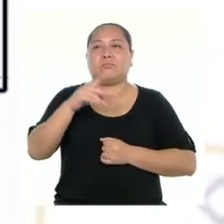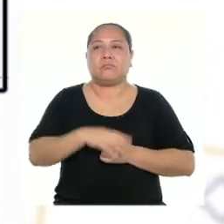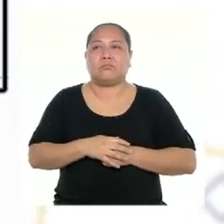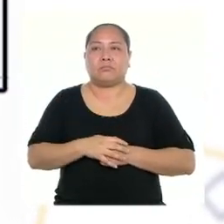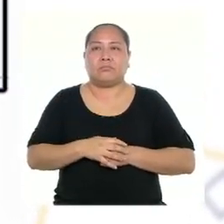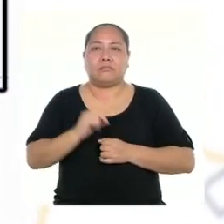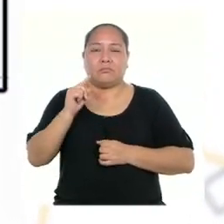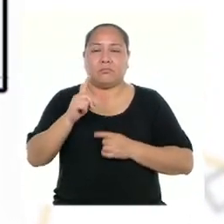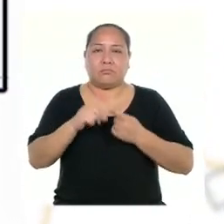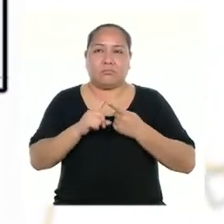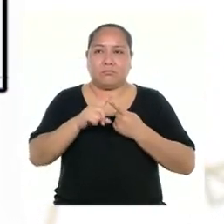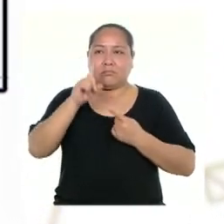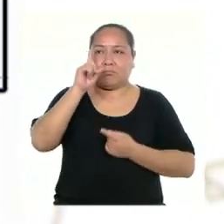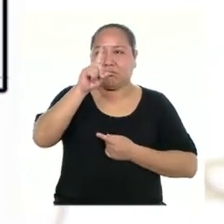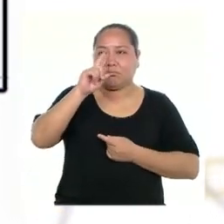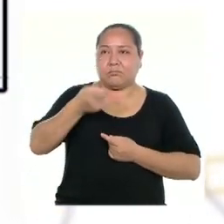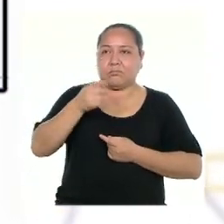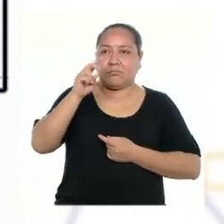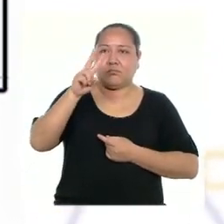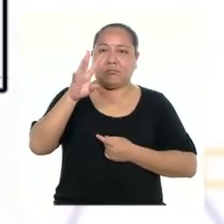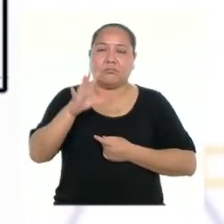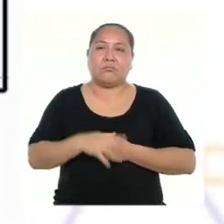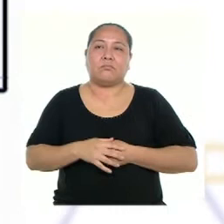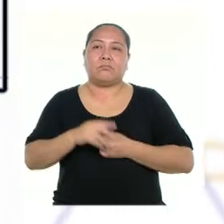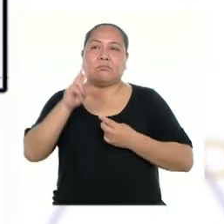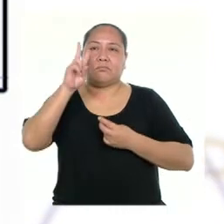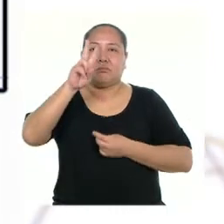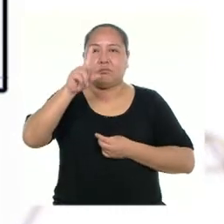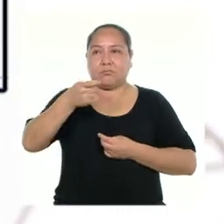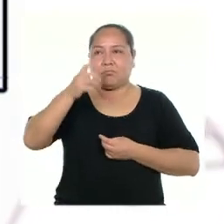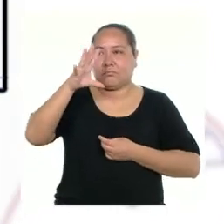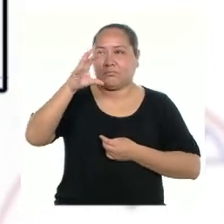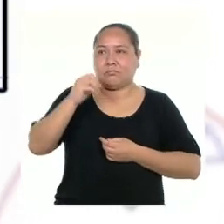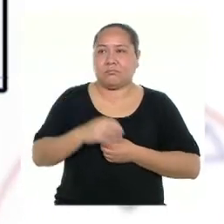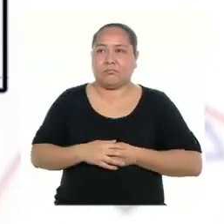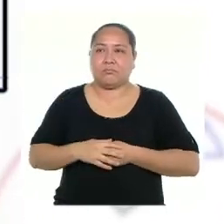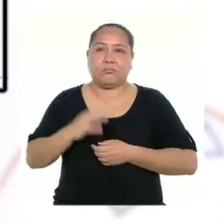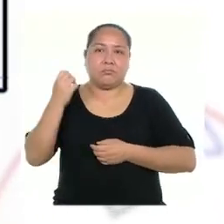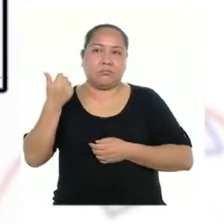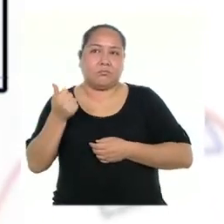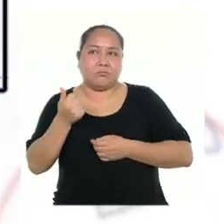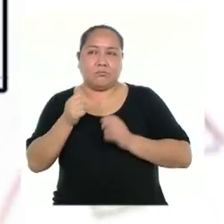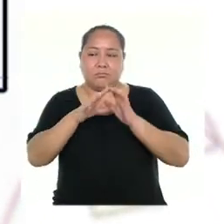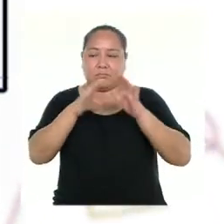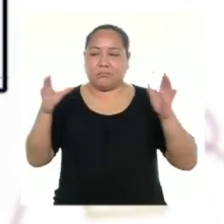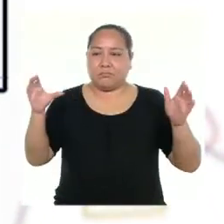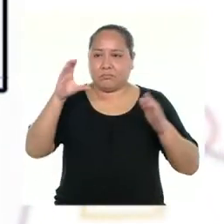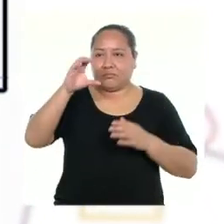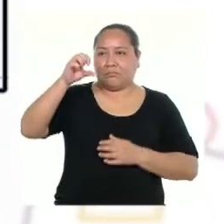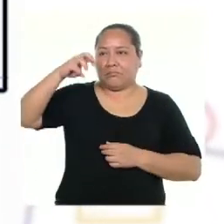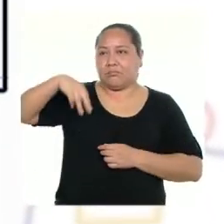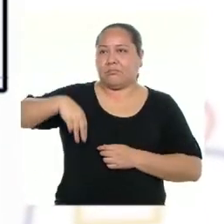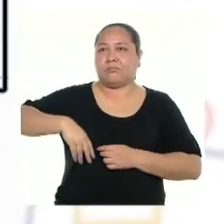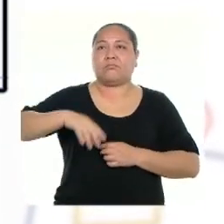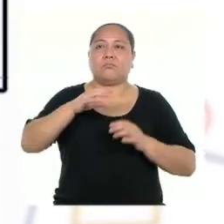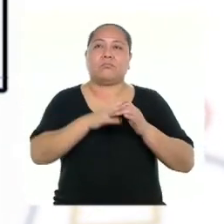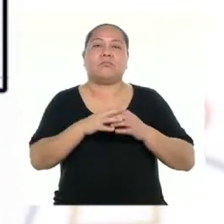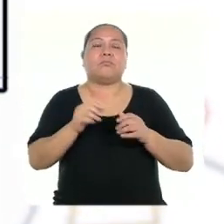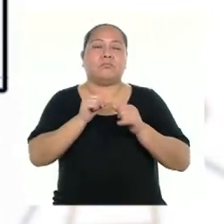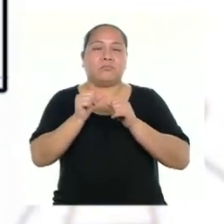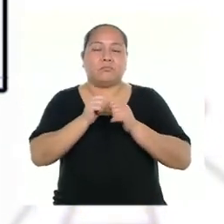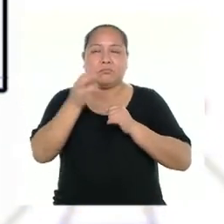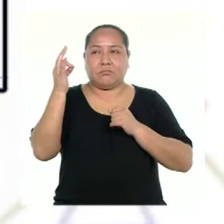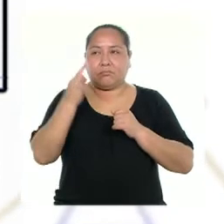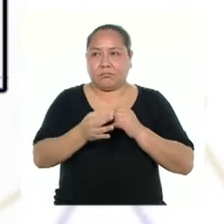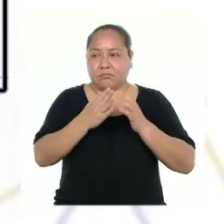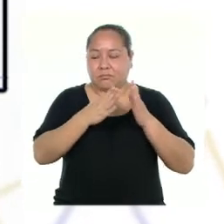graduada, 1,25, 2,50 o 10 centímetros, y la medida de la realidad